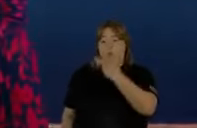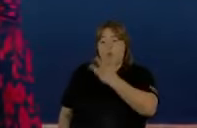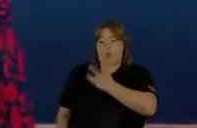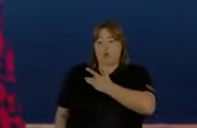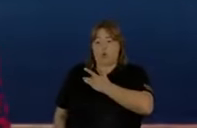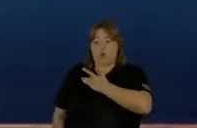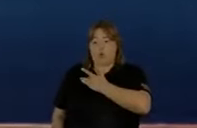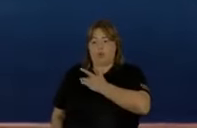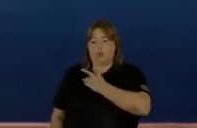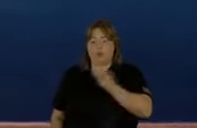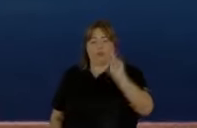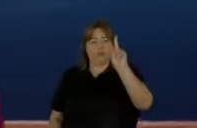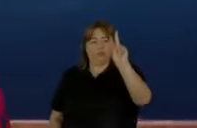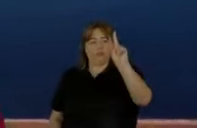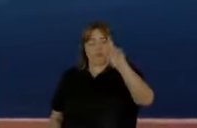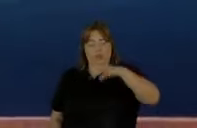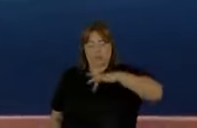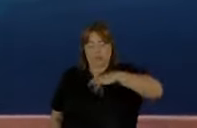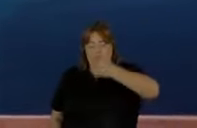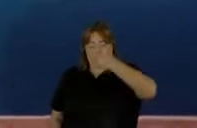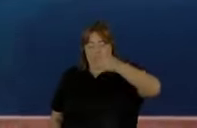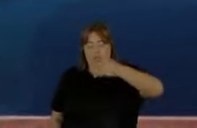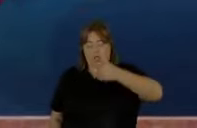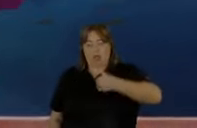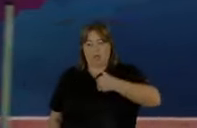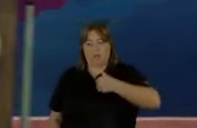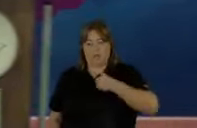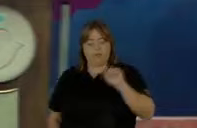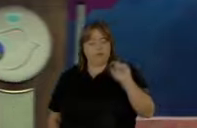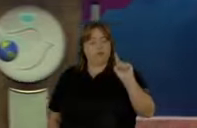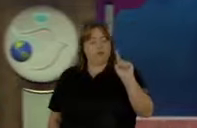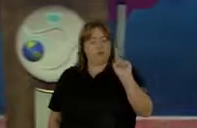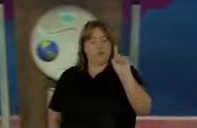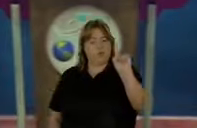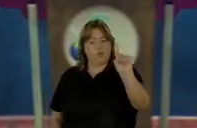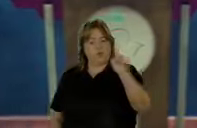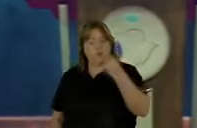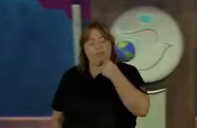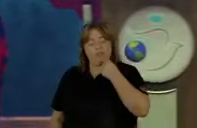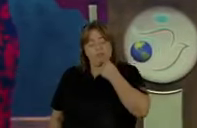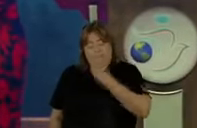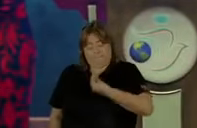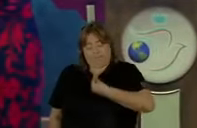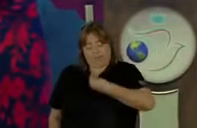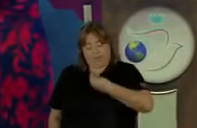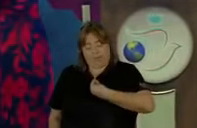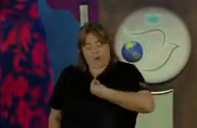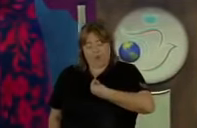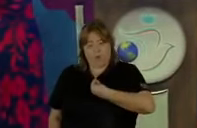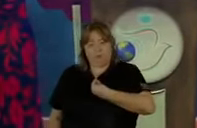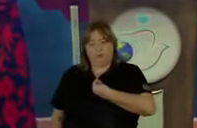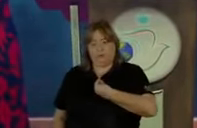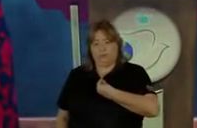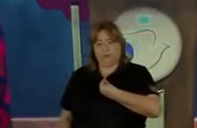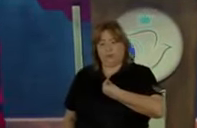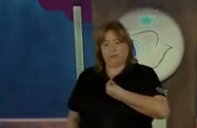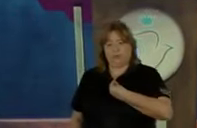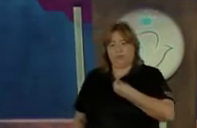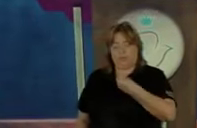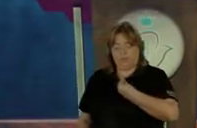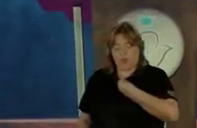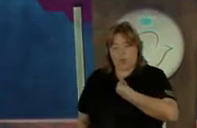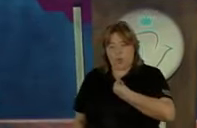de un alma. Y ninguno decía ser suyo propio nada de lo que poseía, sino que